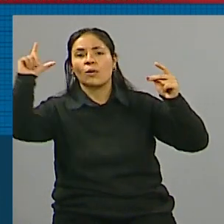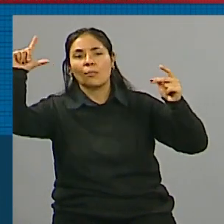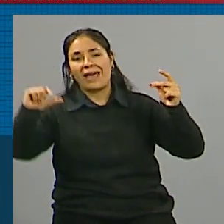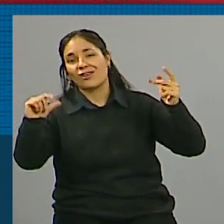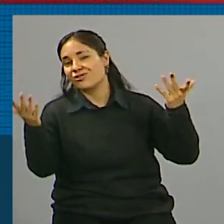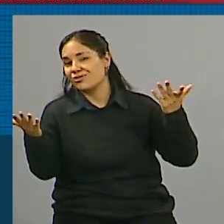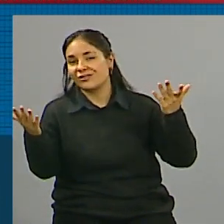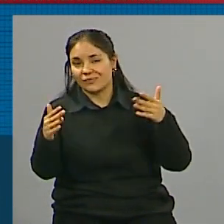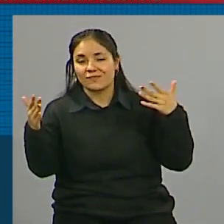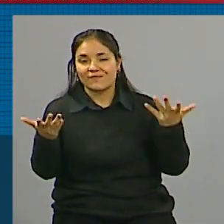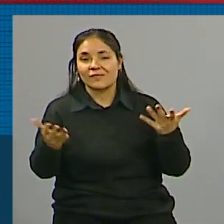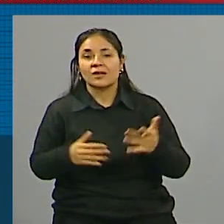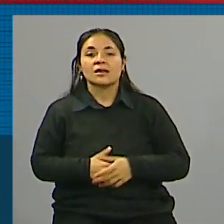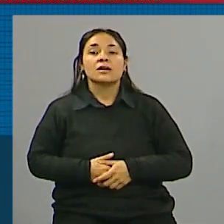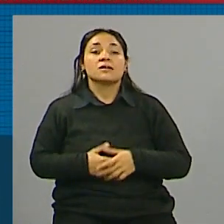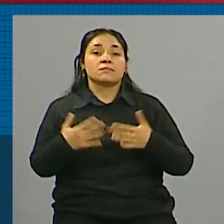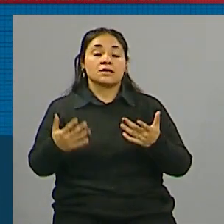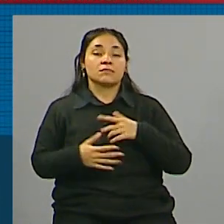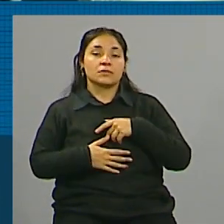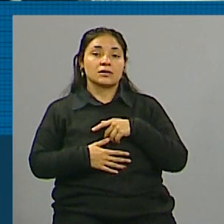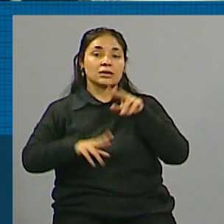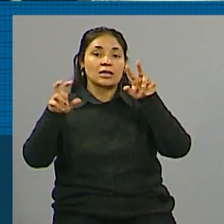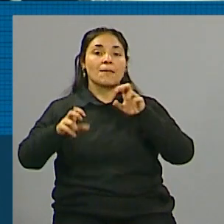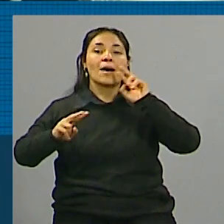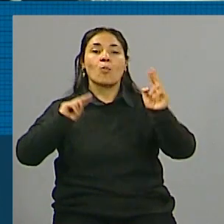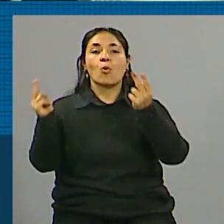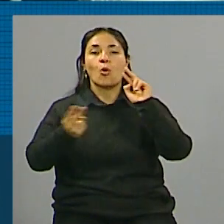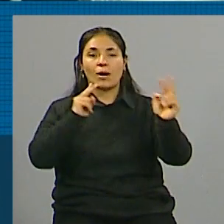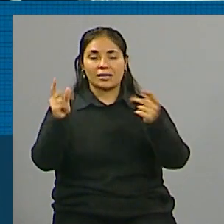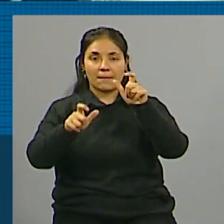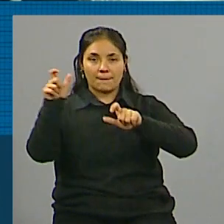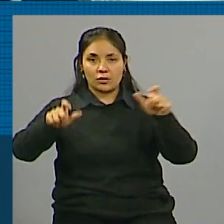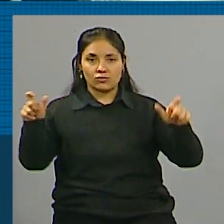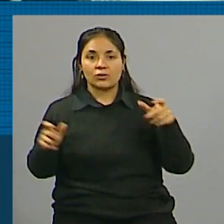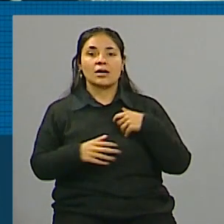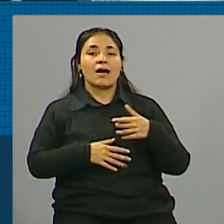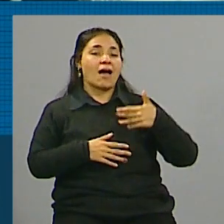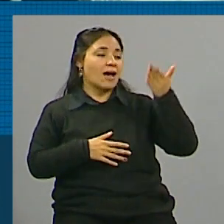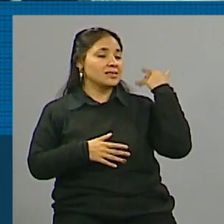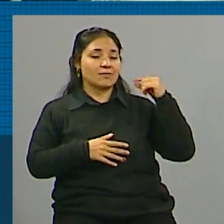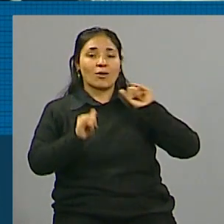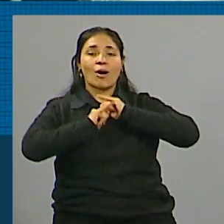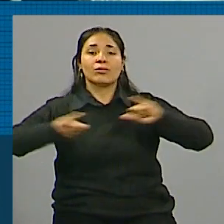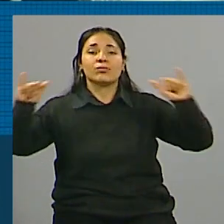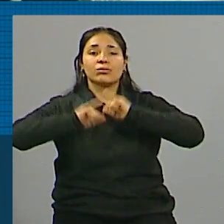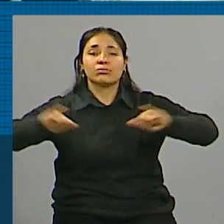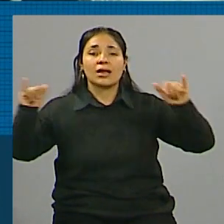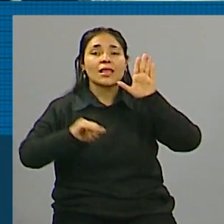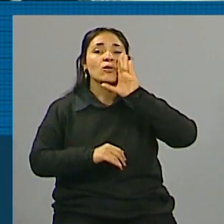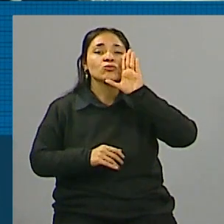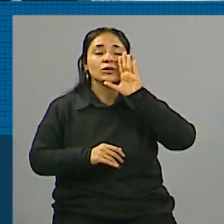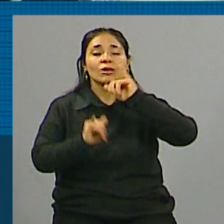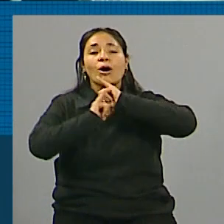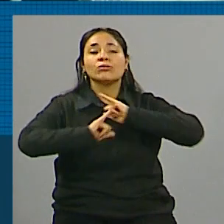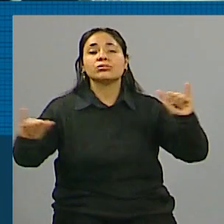vinculada, Augusto, con las pérdidas humanas, porque en las últimas horas había surgido el dato, que incluso lo estaban replicando los medios estadounidenses,